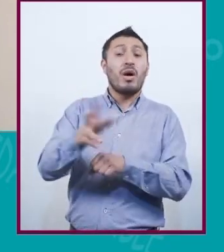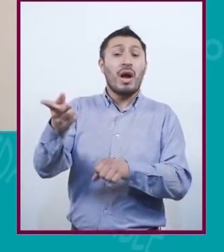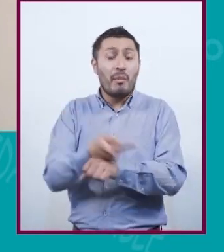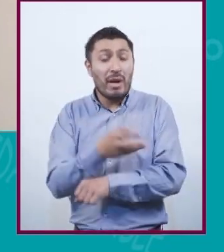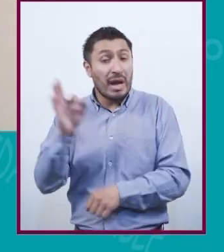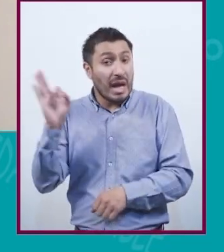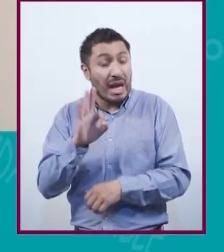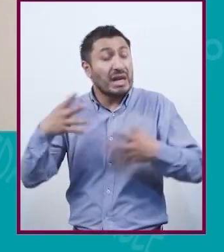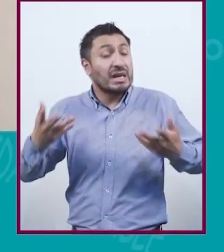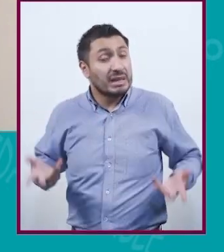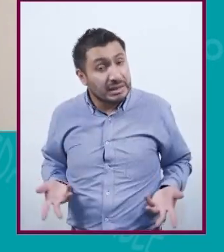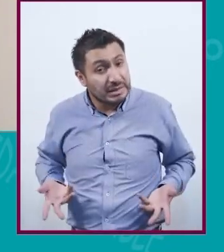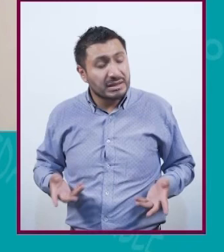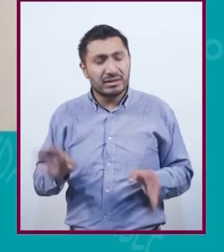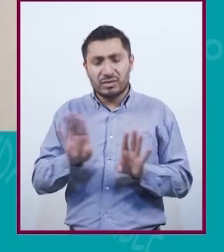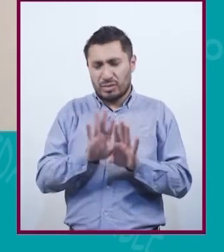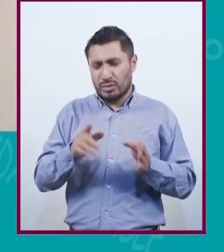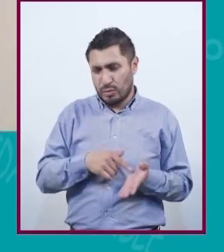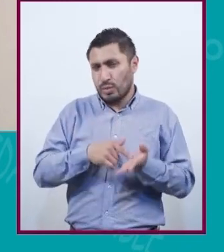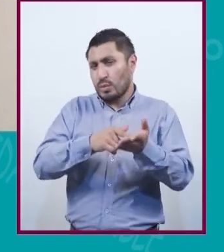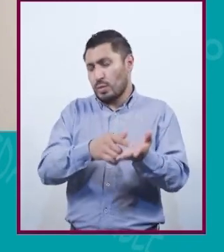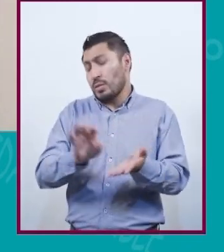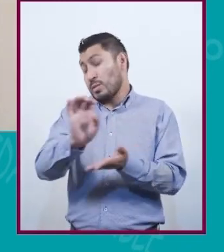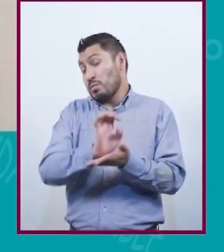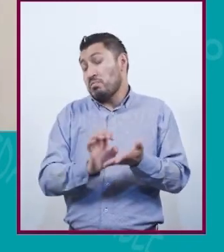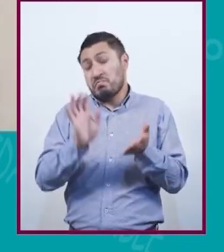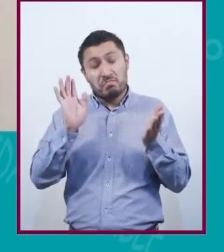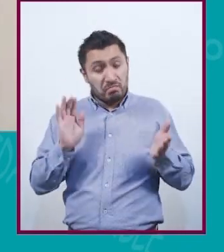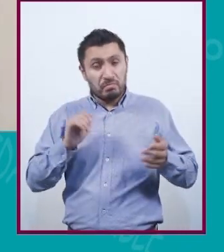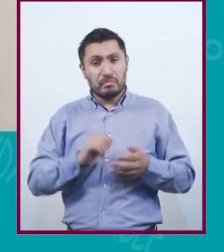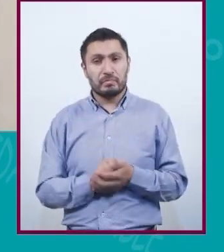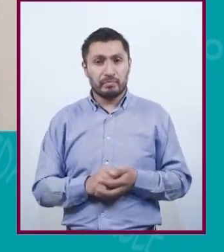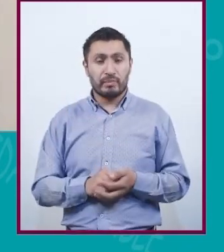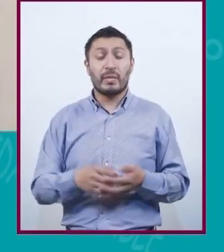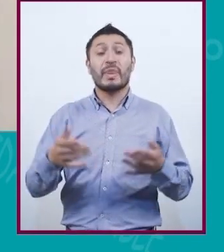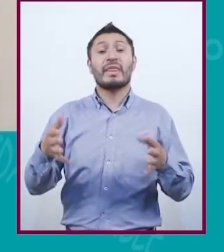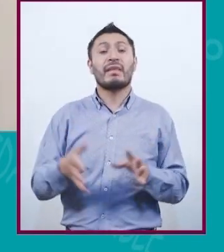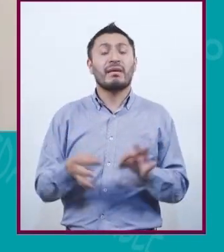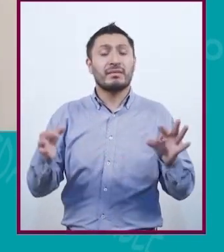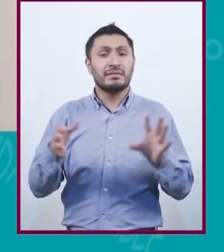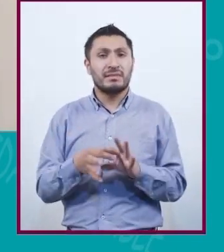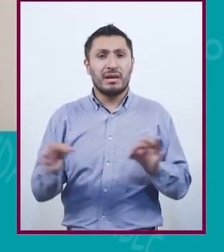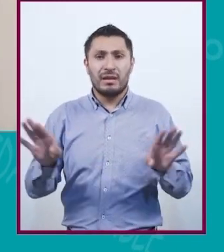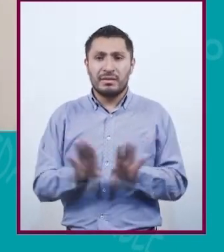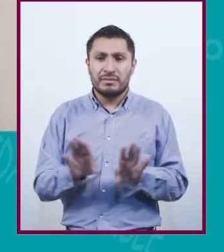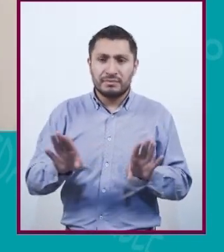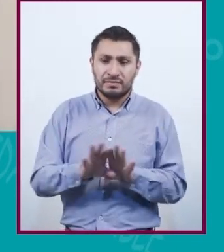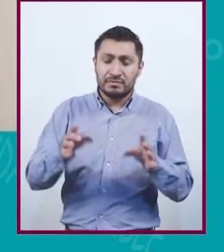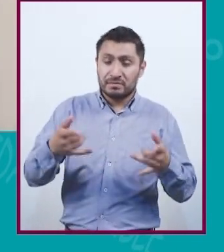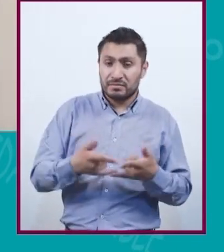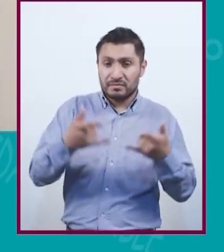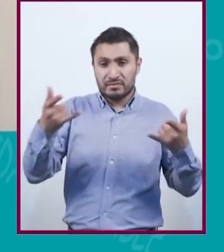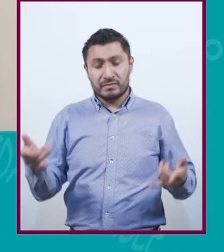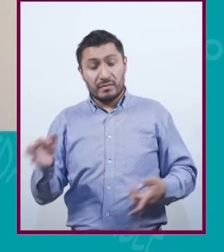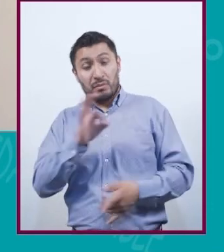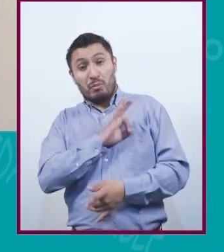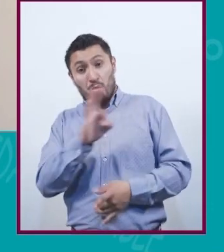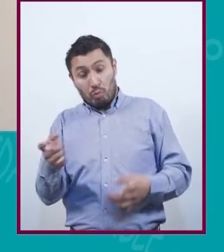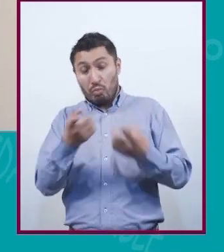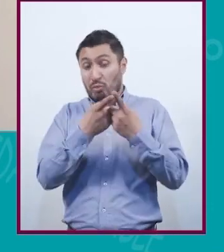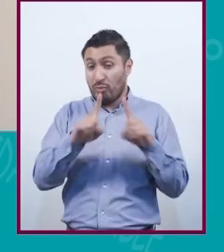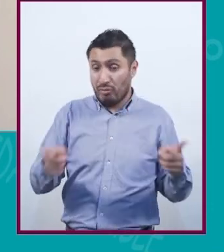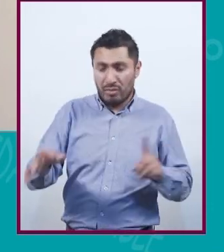premisas del tipo ¿qué pasaría si?, ¿no?, planteando un escenario que relata